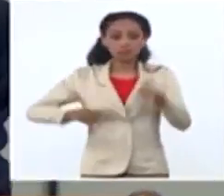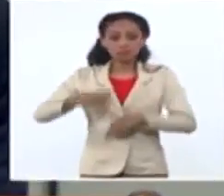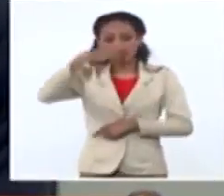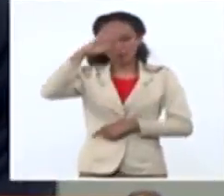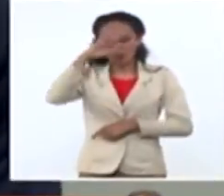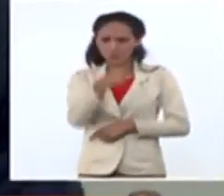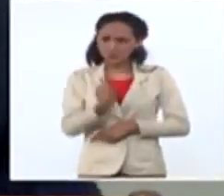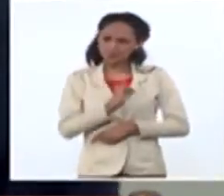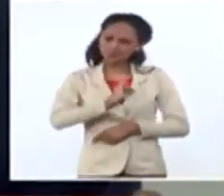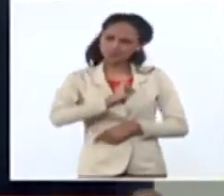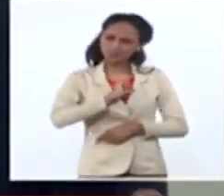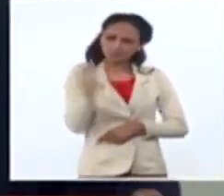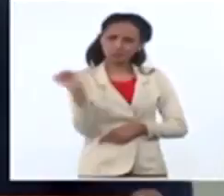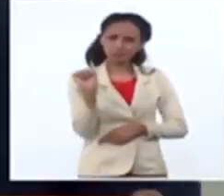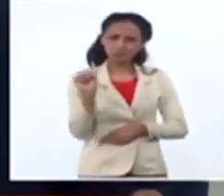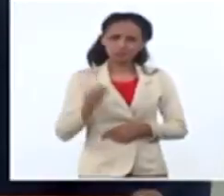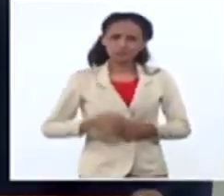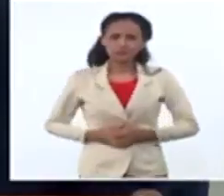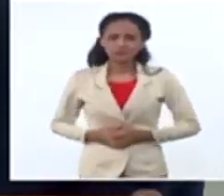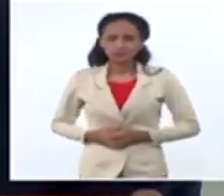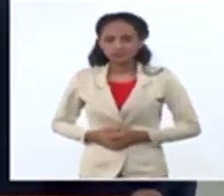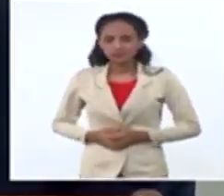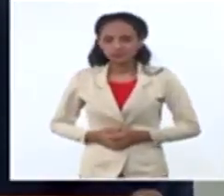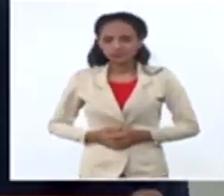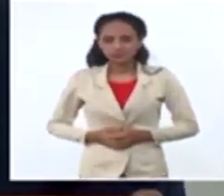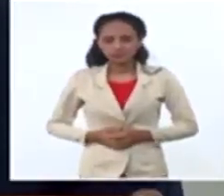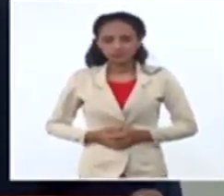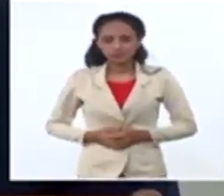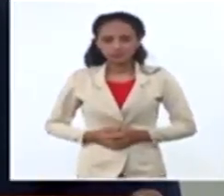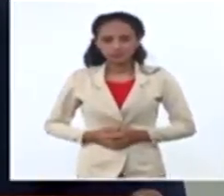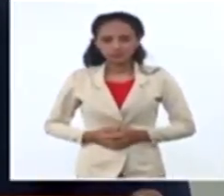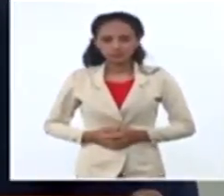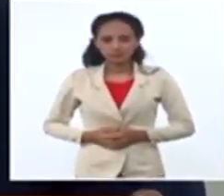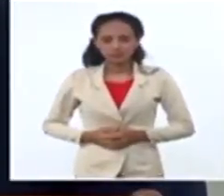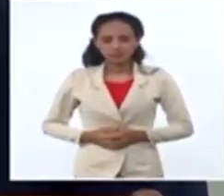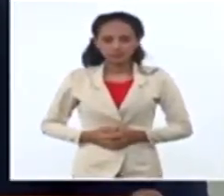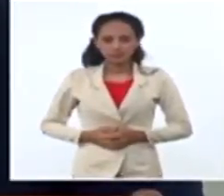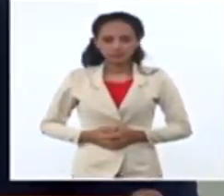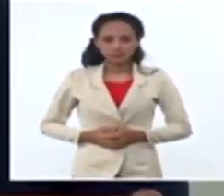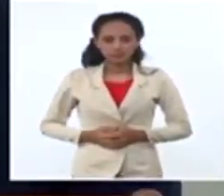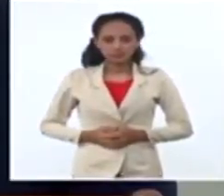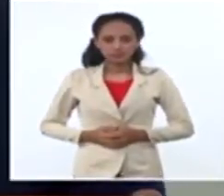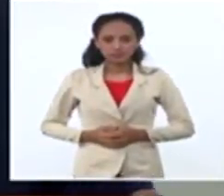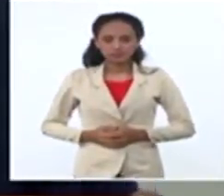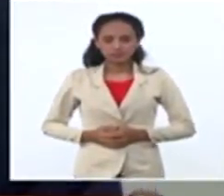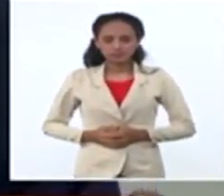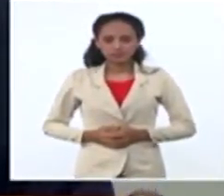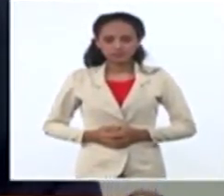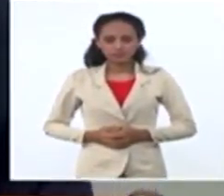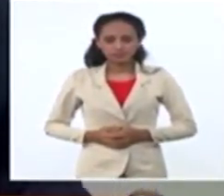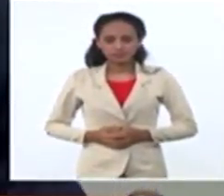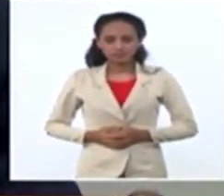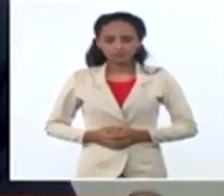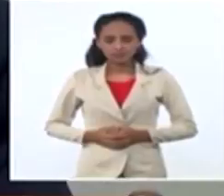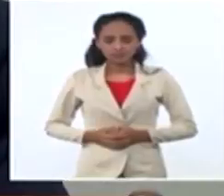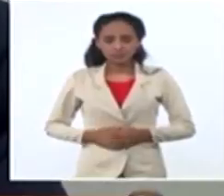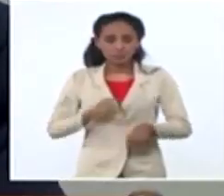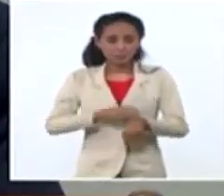Unidos exacerbando el bloqueo contra Cuba, particularmente en momentos de crisis